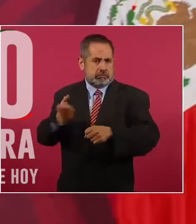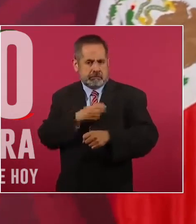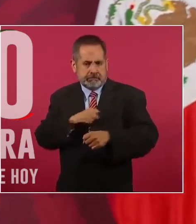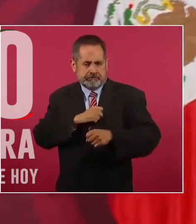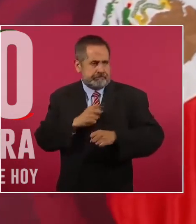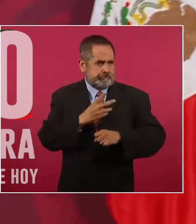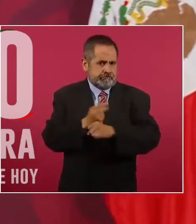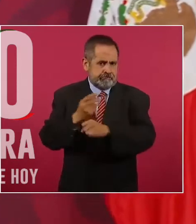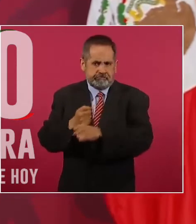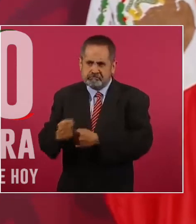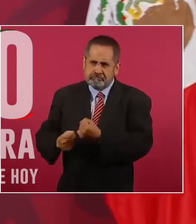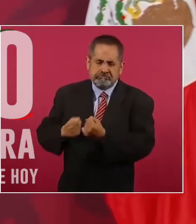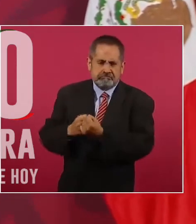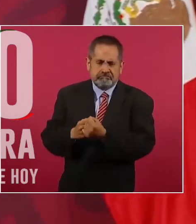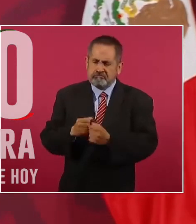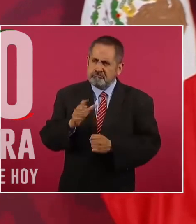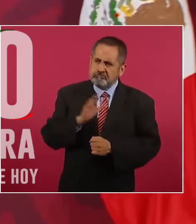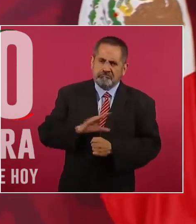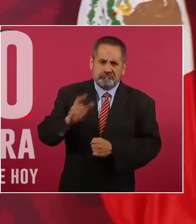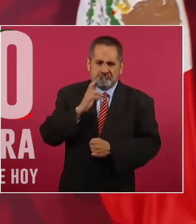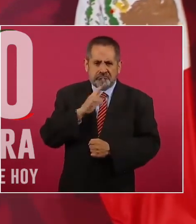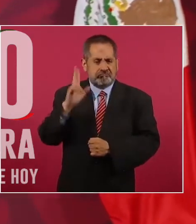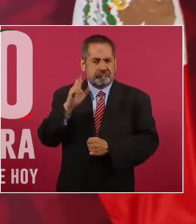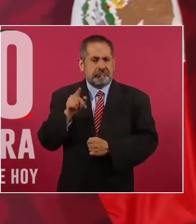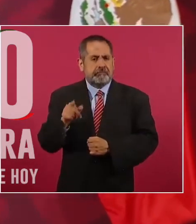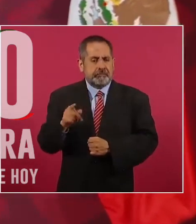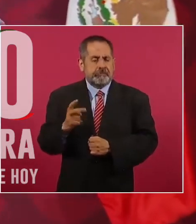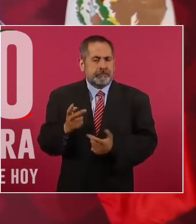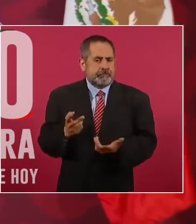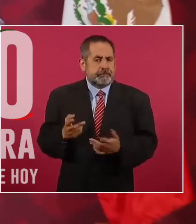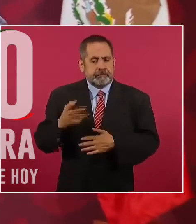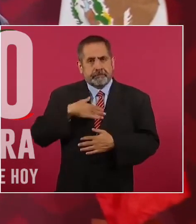dejar un sistema de salud de primera, y tenemos que ver